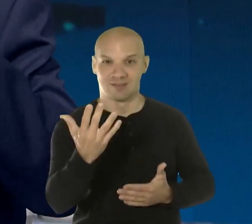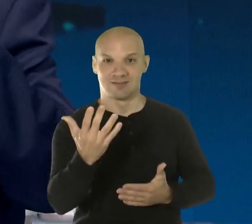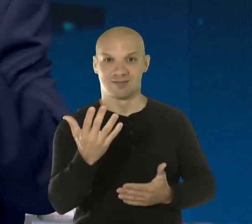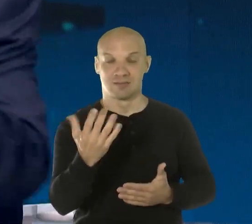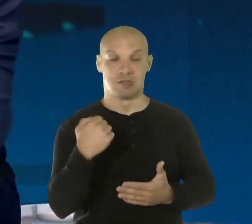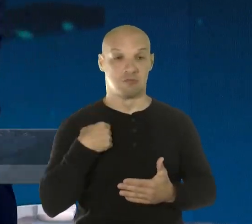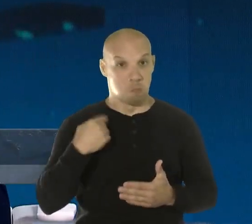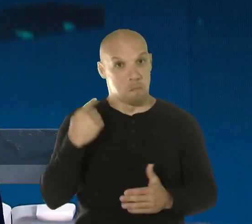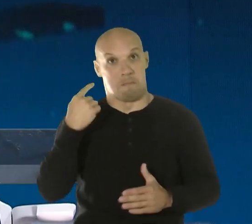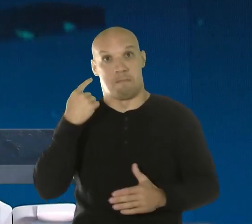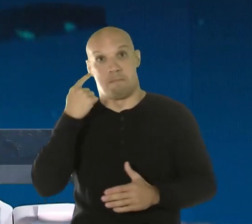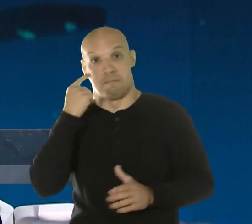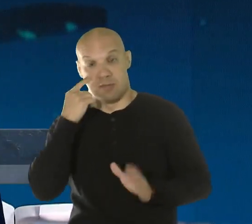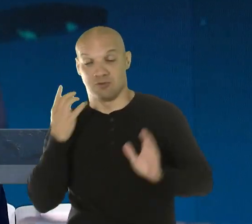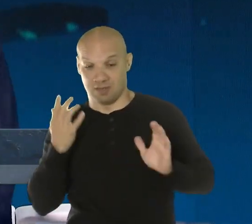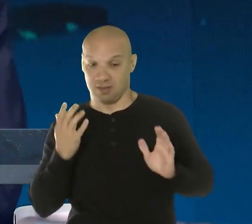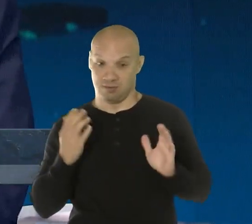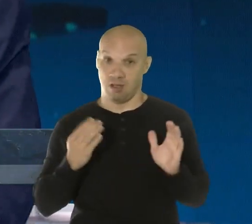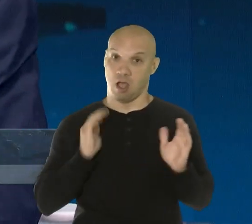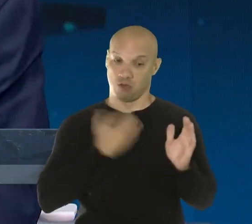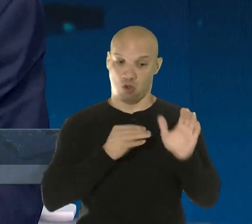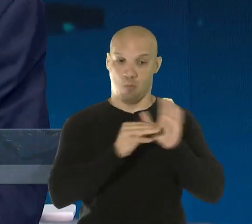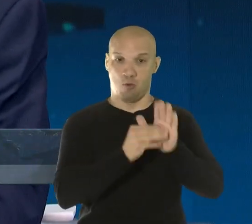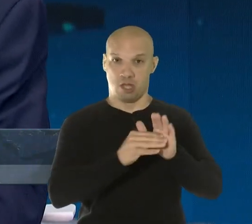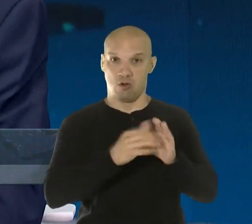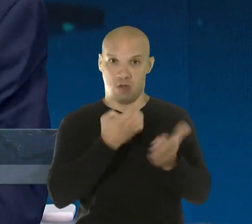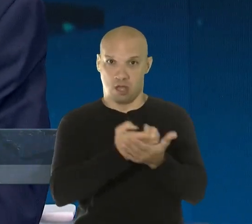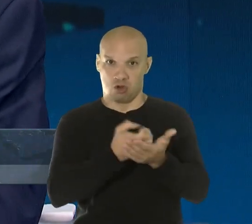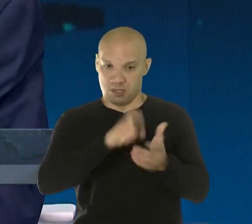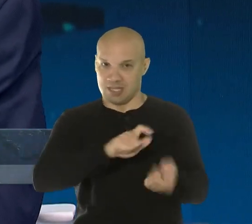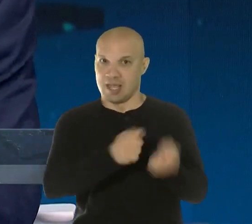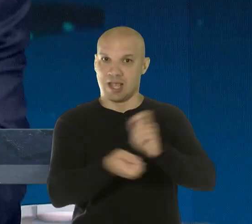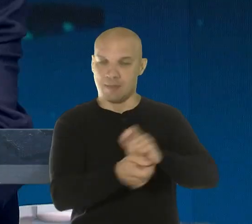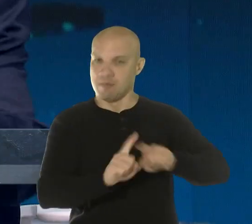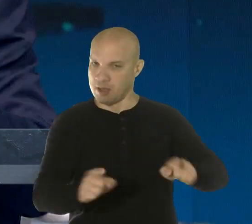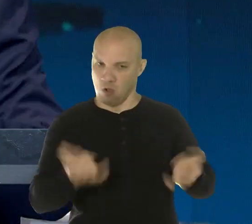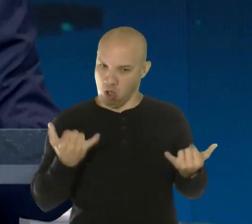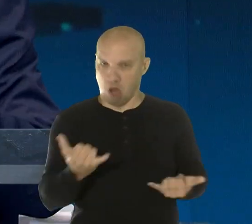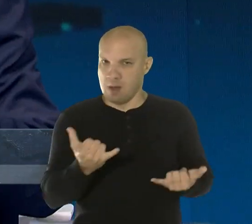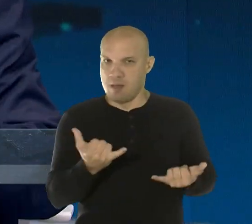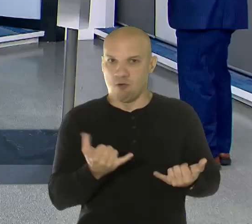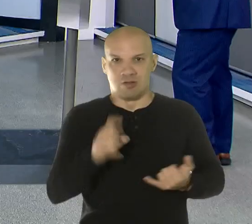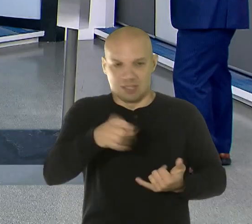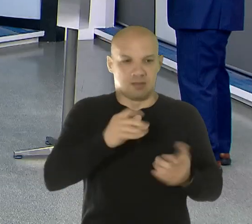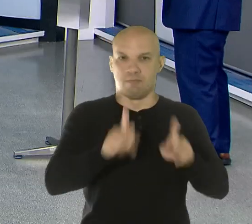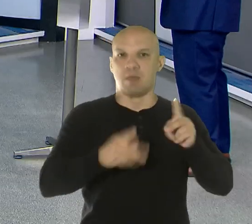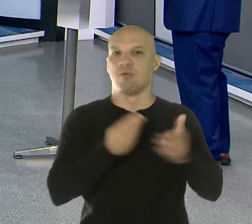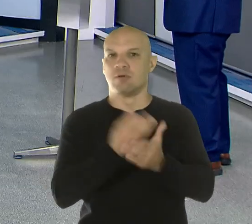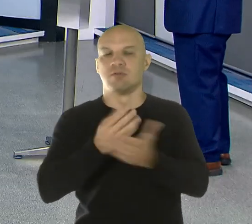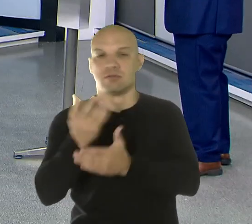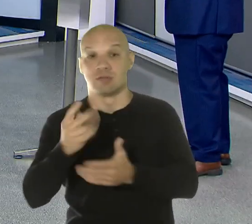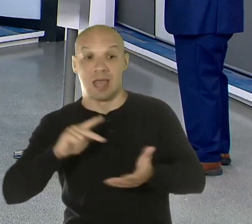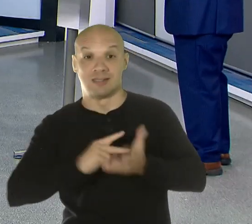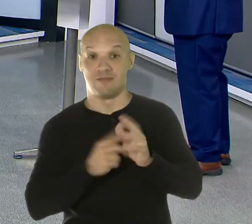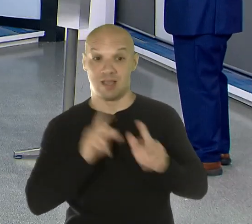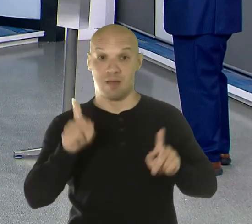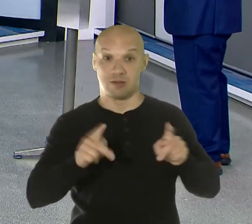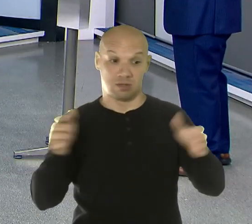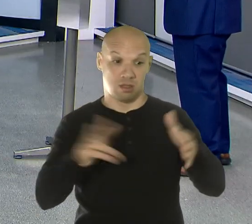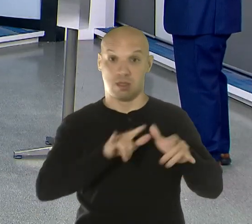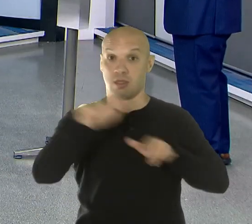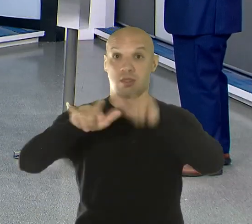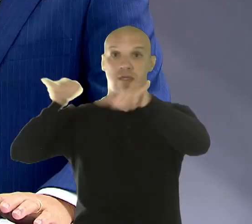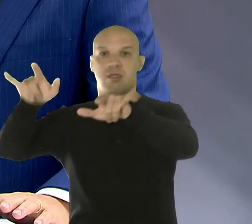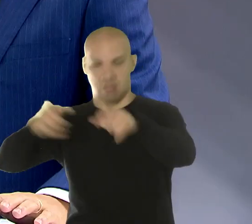la larga tenemos que cambiar el modelo económico, pero en la realidad. Y entonces la pérdida poblacional pues siempre afecta la economía.